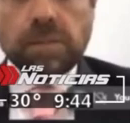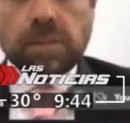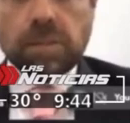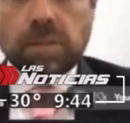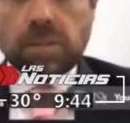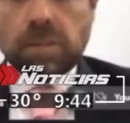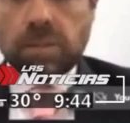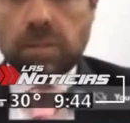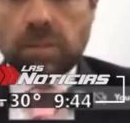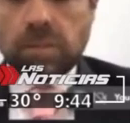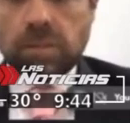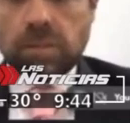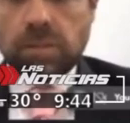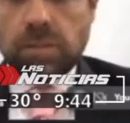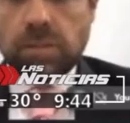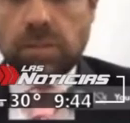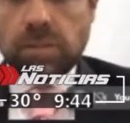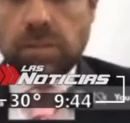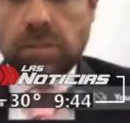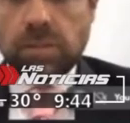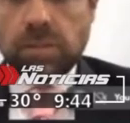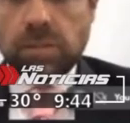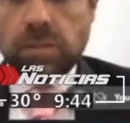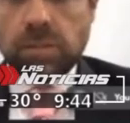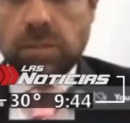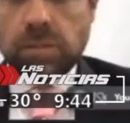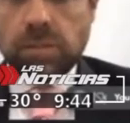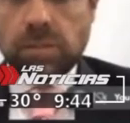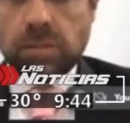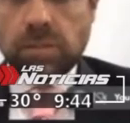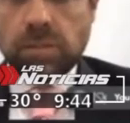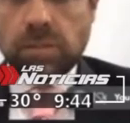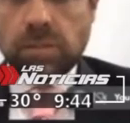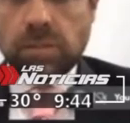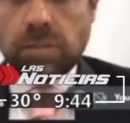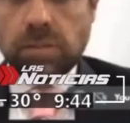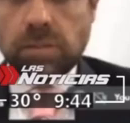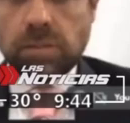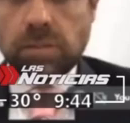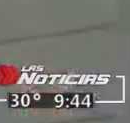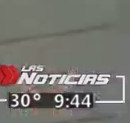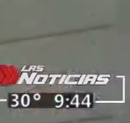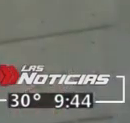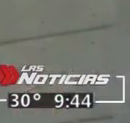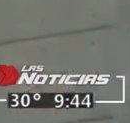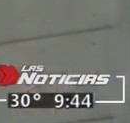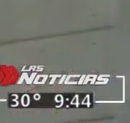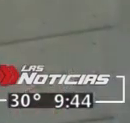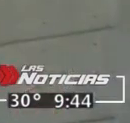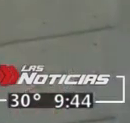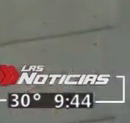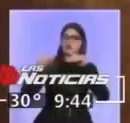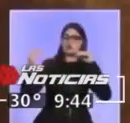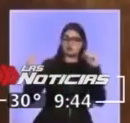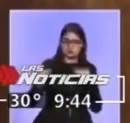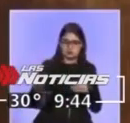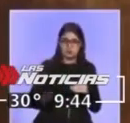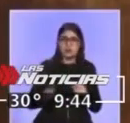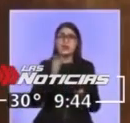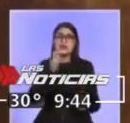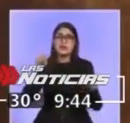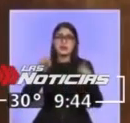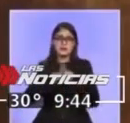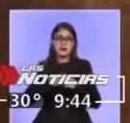y en 15 días o antes si es necesario el ine tendrá que con hacer comparecer a la familia de samuel garcía